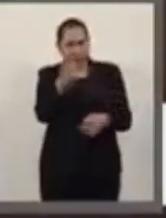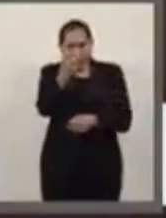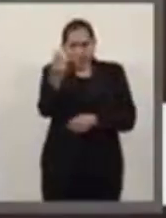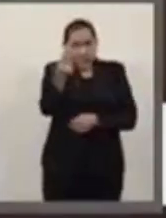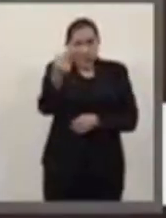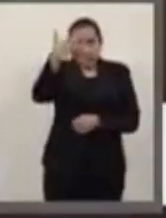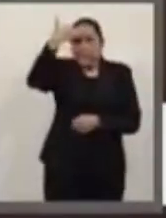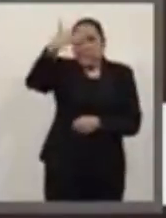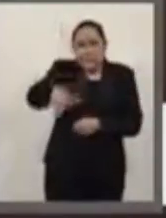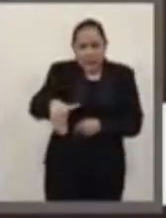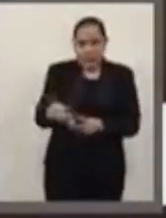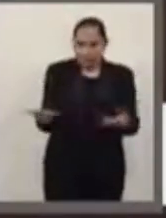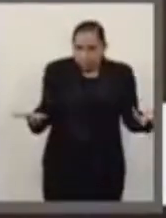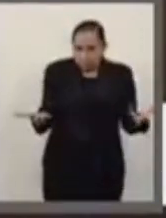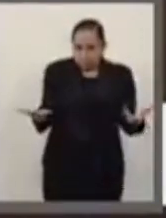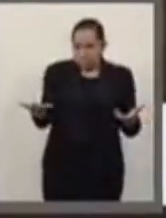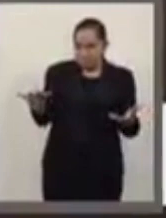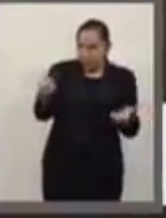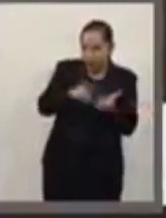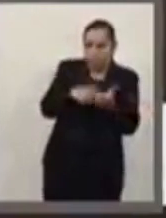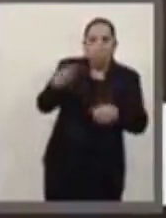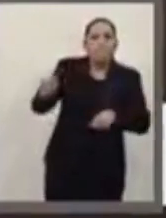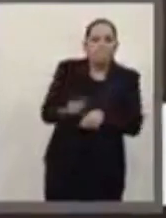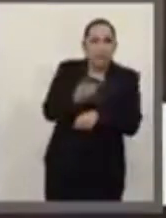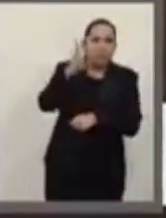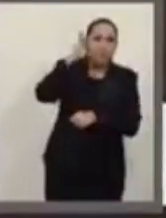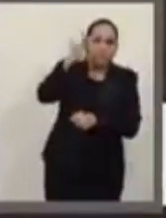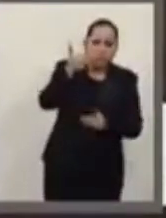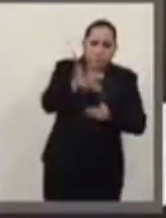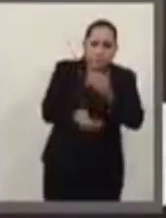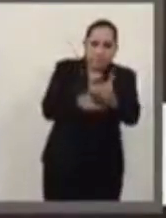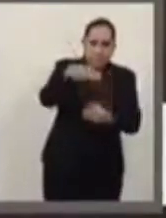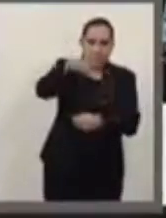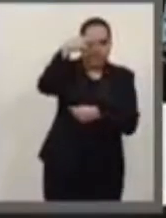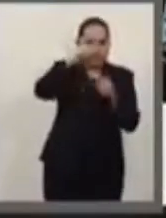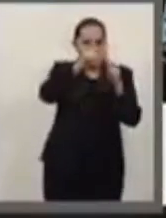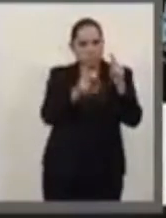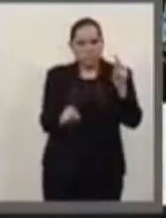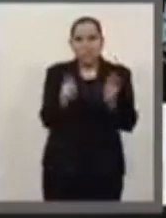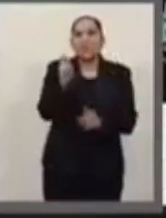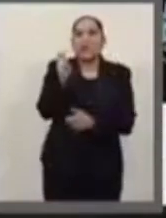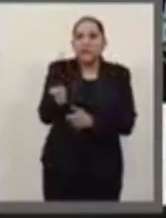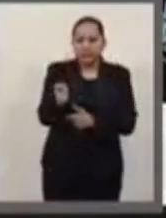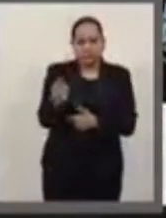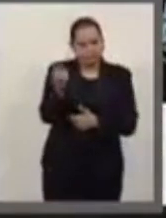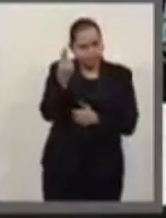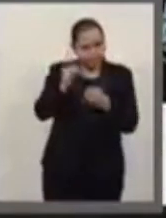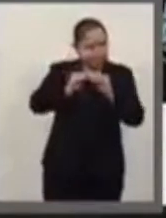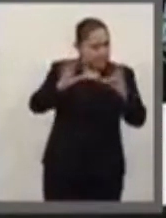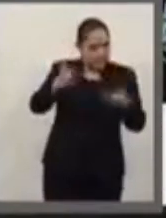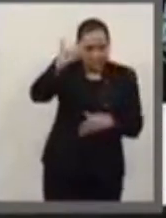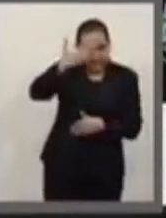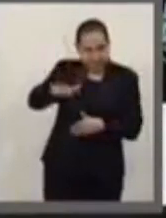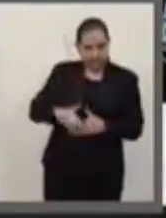qué va a pasar y qué sigue para México en este tema. Muchas gracias. Muchas gracias, diputado, senador.